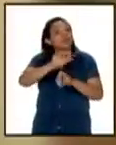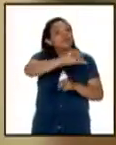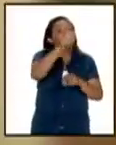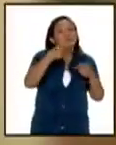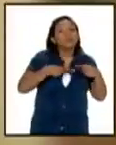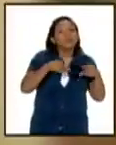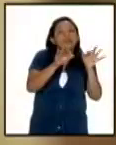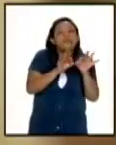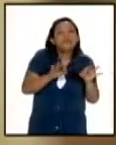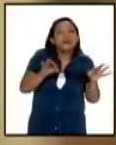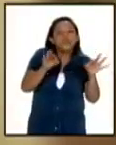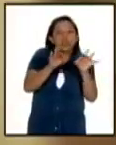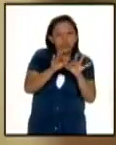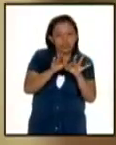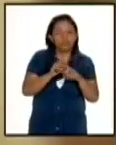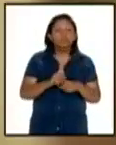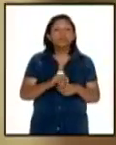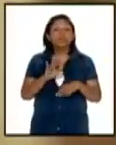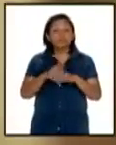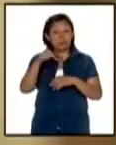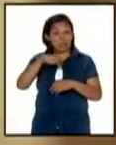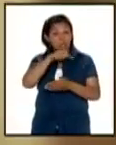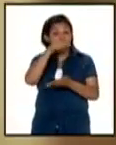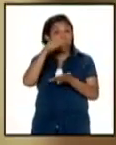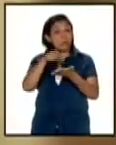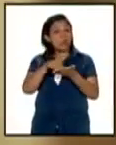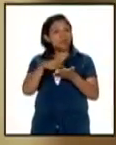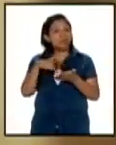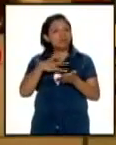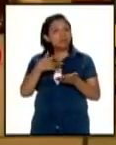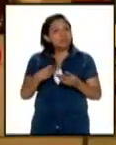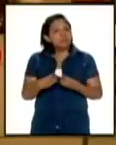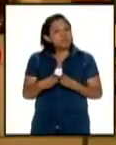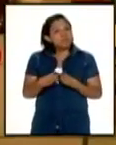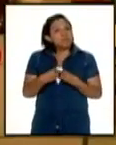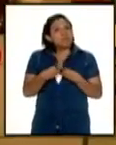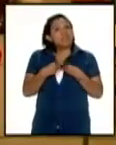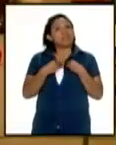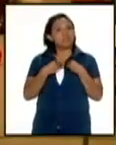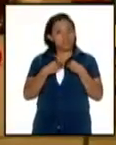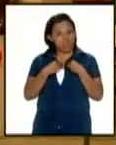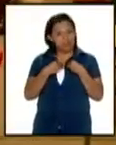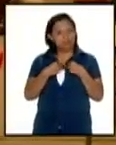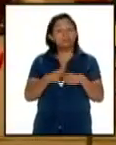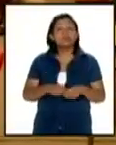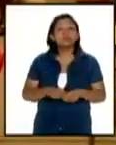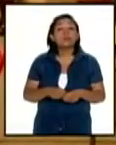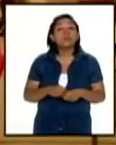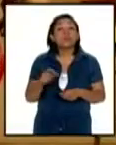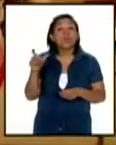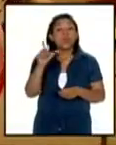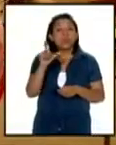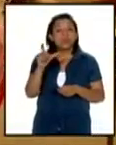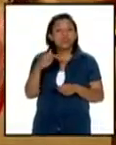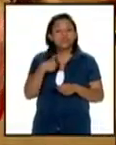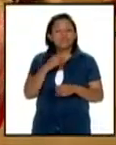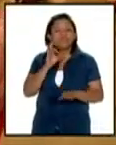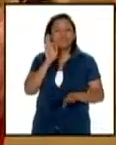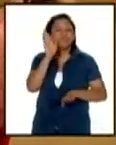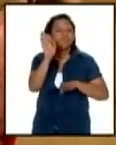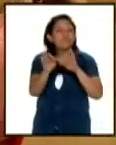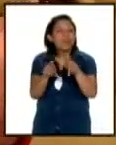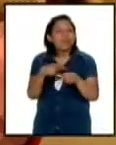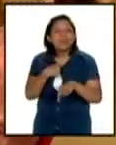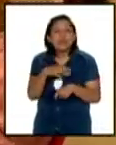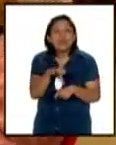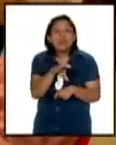este lugar me ha dado vida. Entonces el hecho de que se les acoja con mucho cariño,